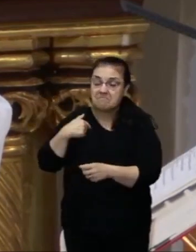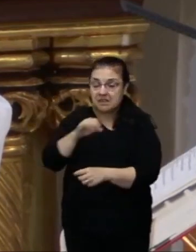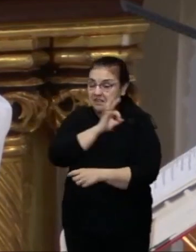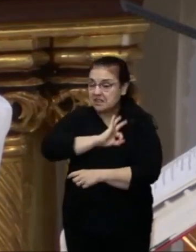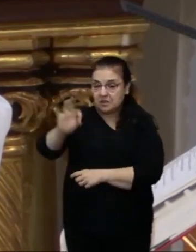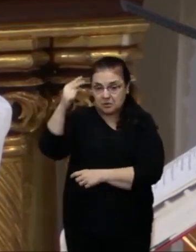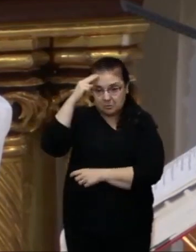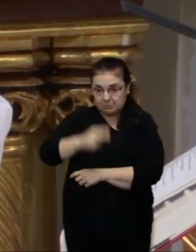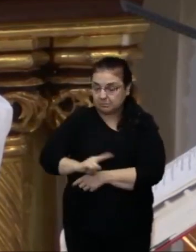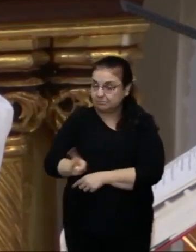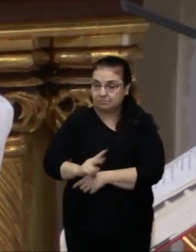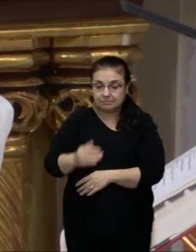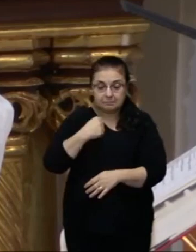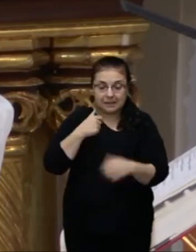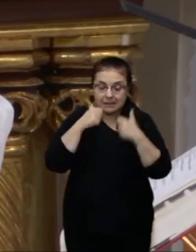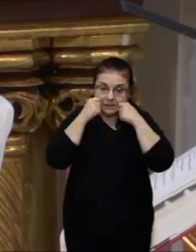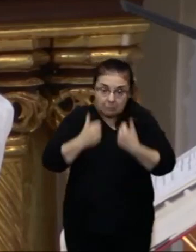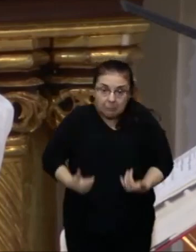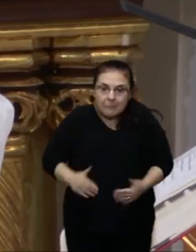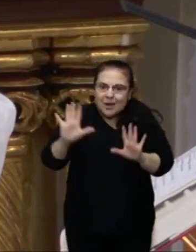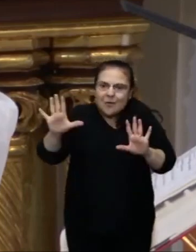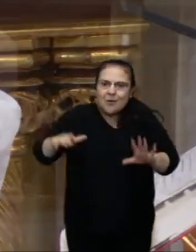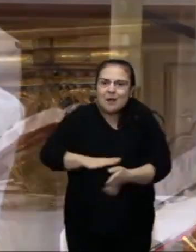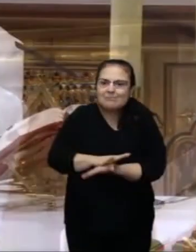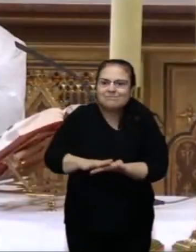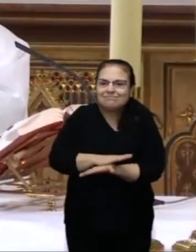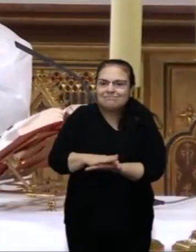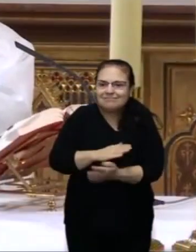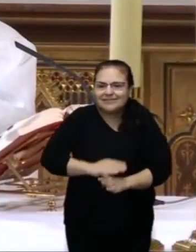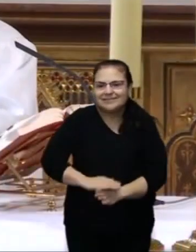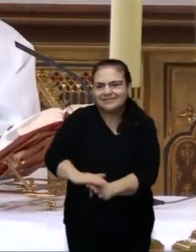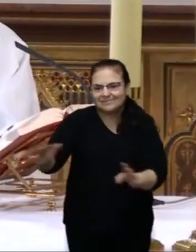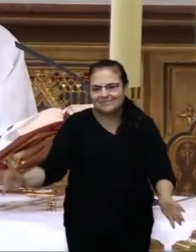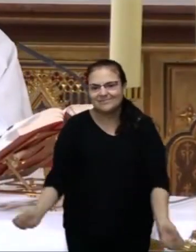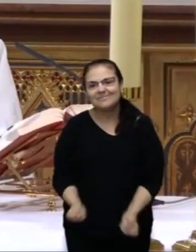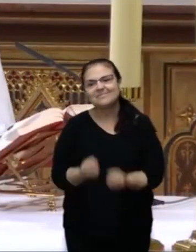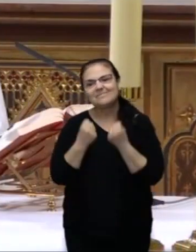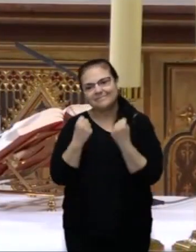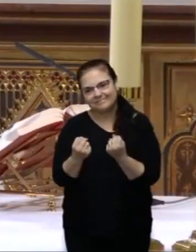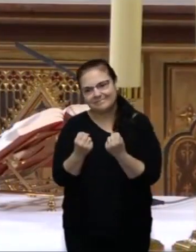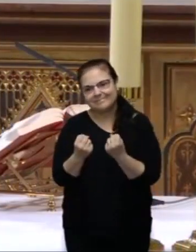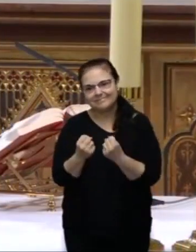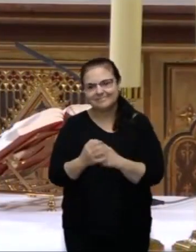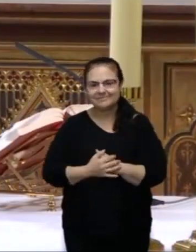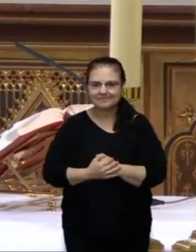de que entres en mi casa, pero una palabra tuya bastará para sanarme.